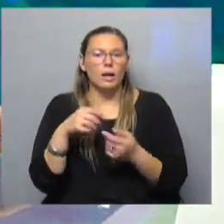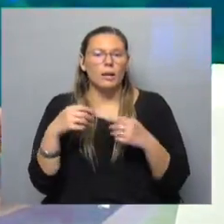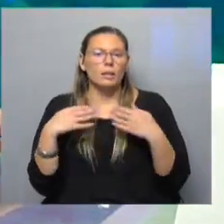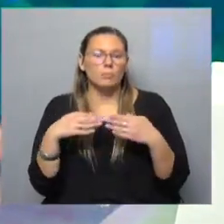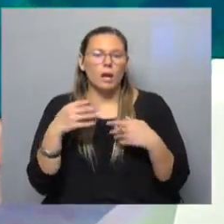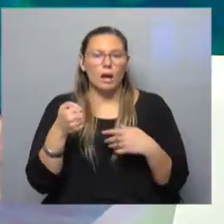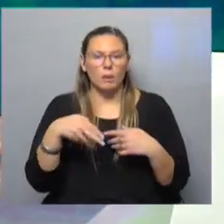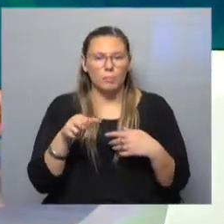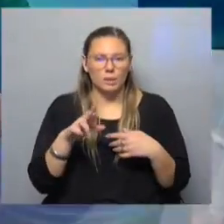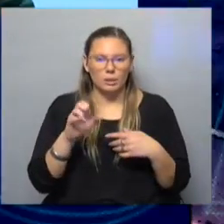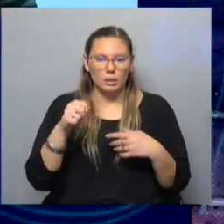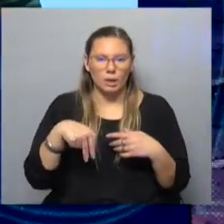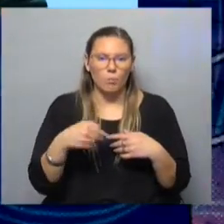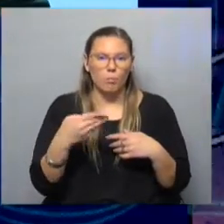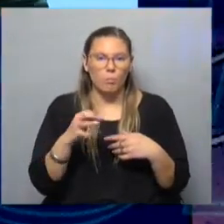Lucila?